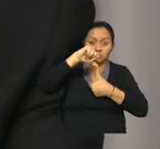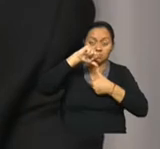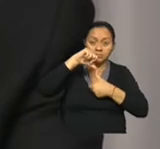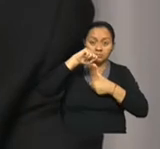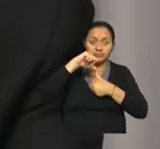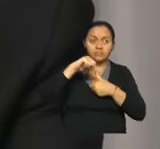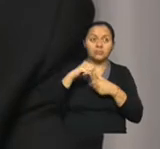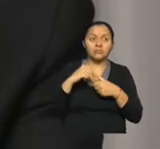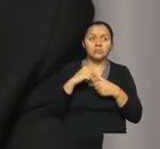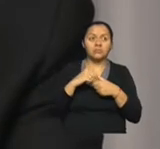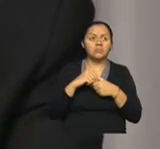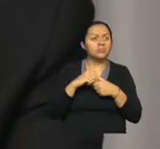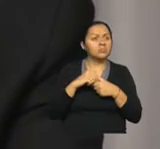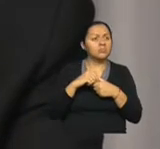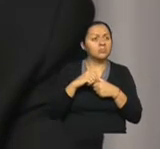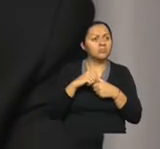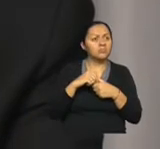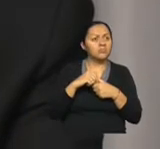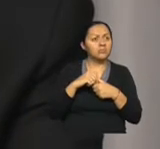convulsa,